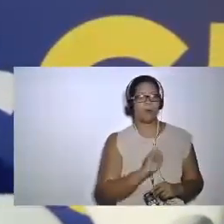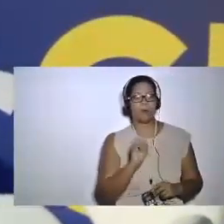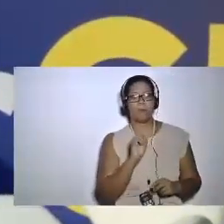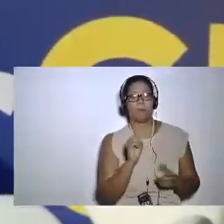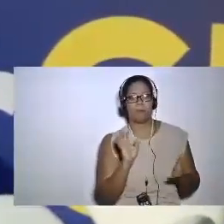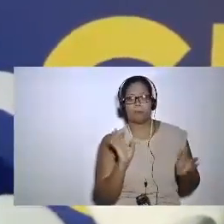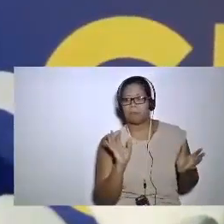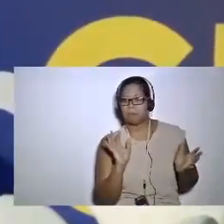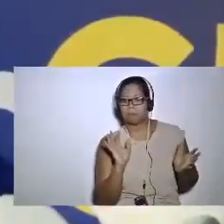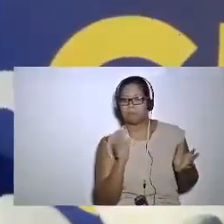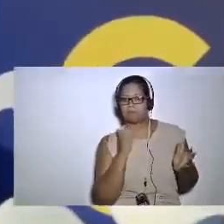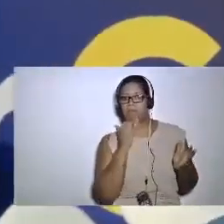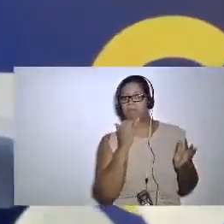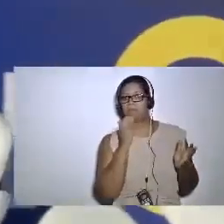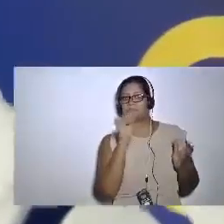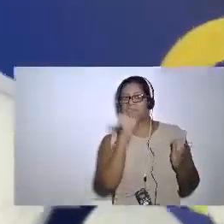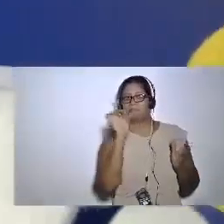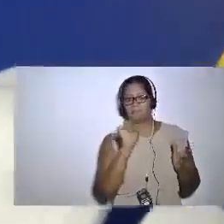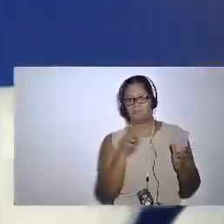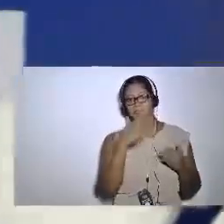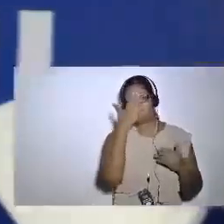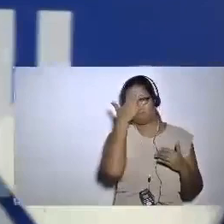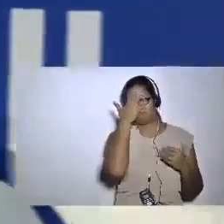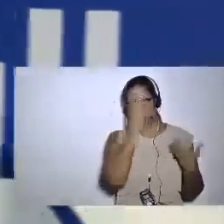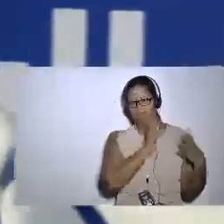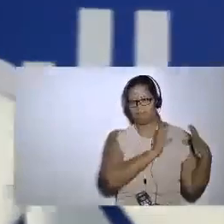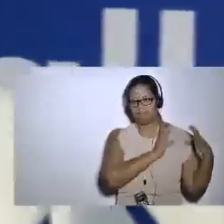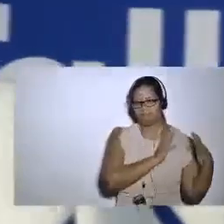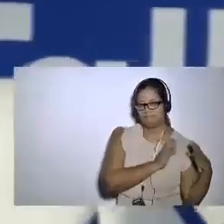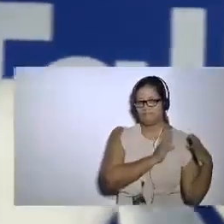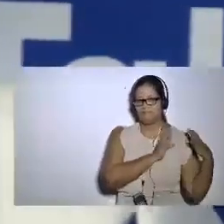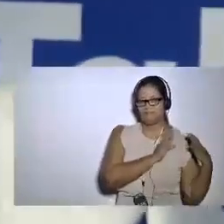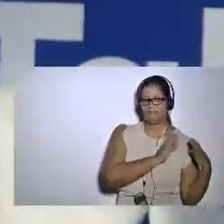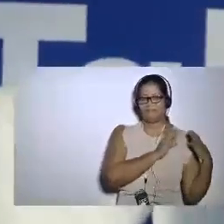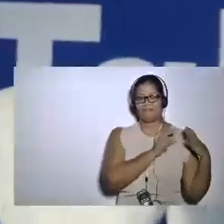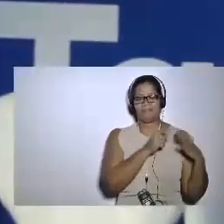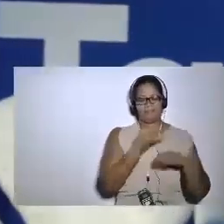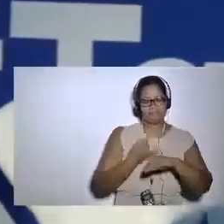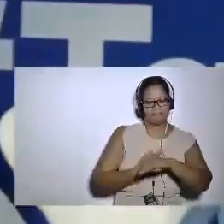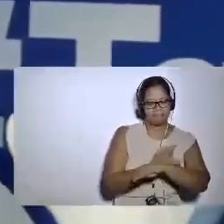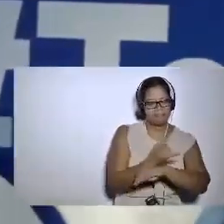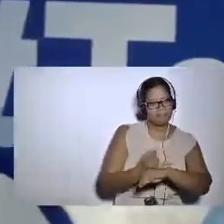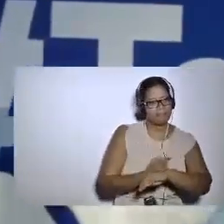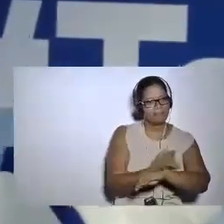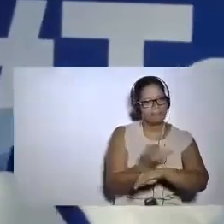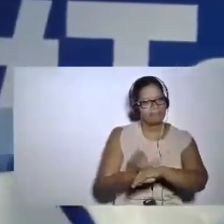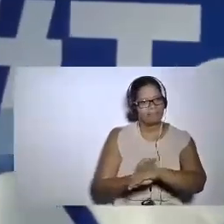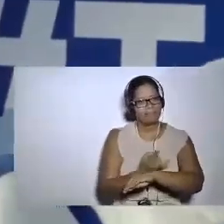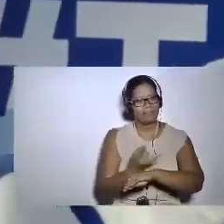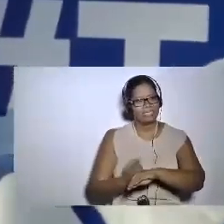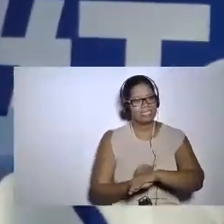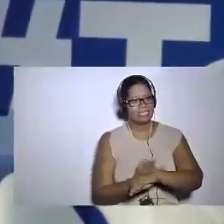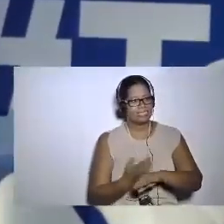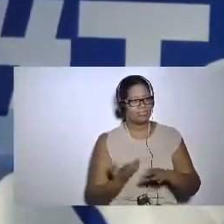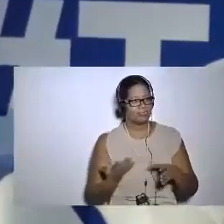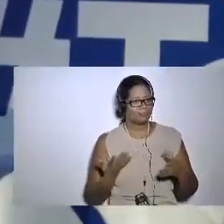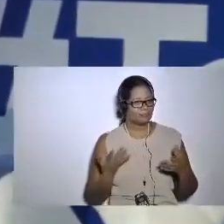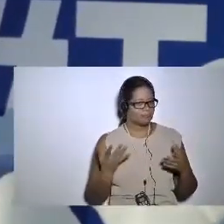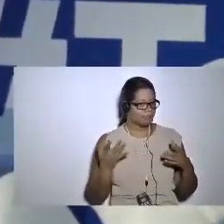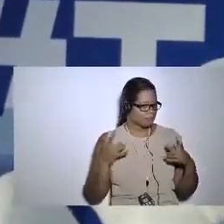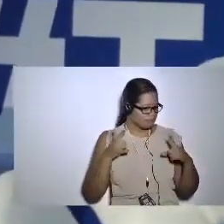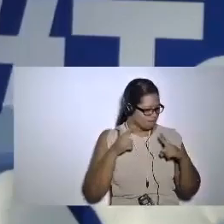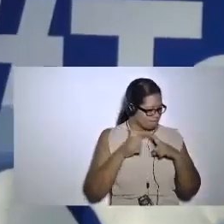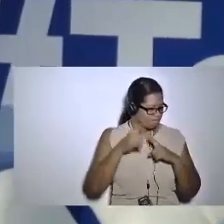asequible por muchas personas. Y bueno, miramos que tiene una gran carga en sus hombros en términos de un uso objetivo,